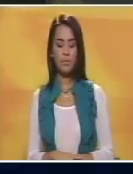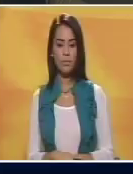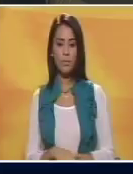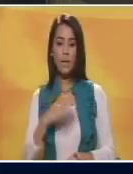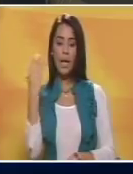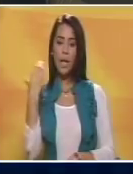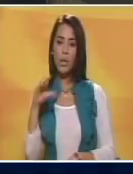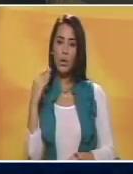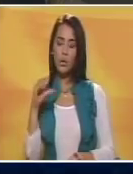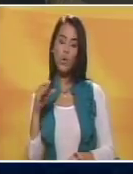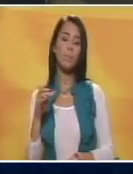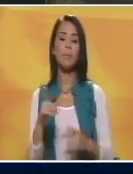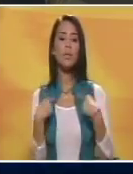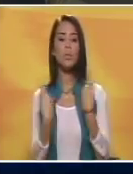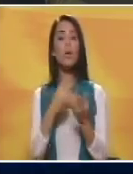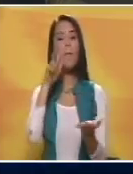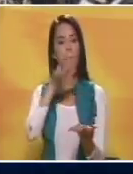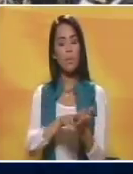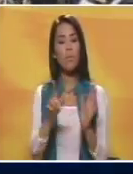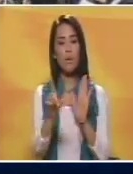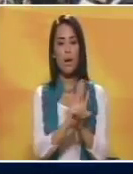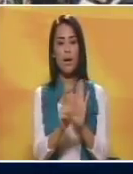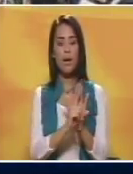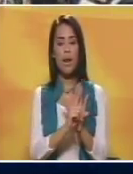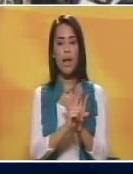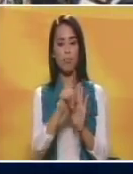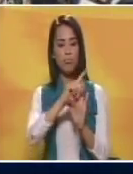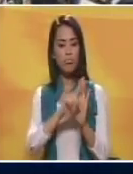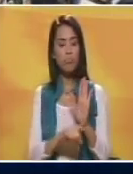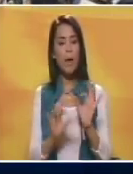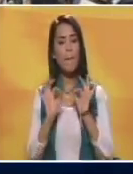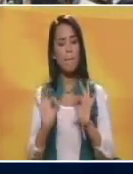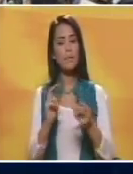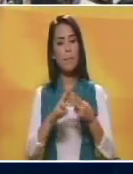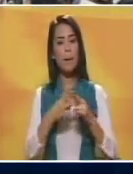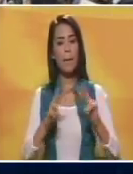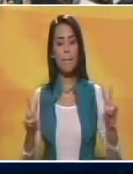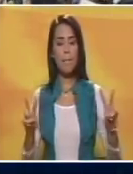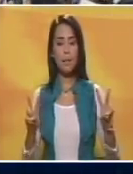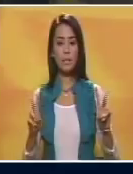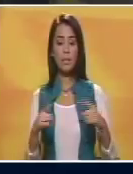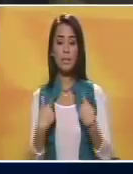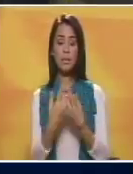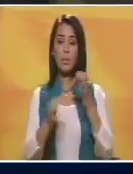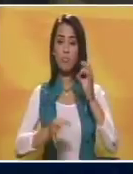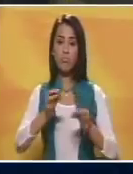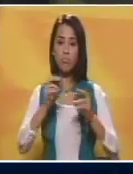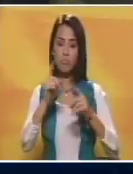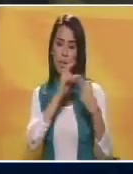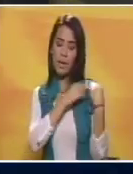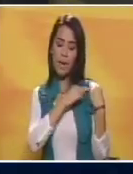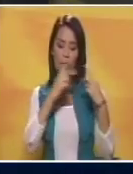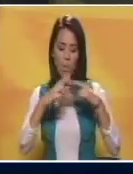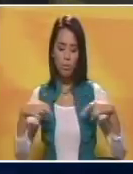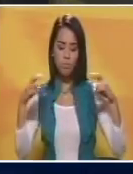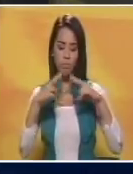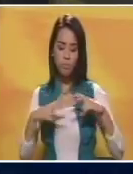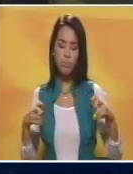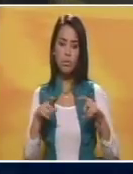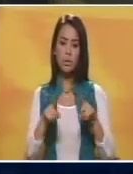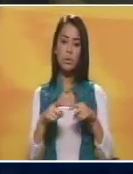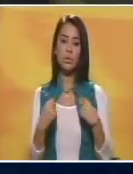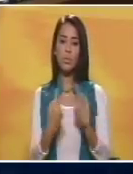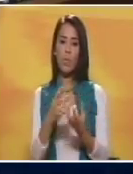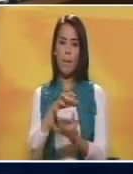En Colombia, el Senado aprobó la ley que reglamenta la Jurisdicción Especial para la Paz, tribunal encargado de investigar y juzgar delitos cometidos durante